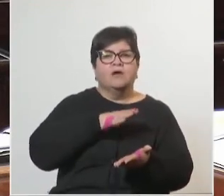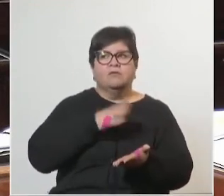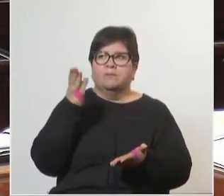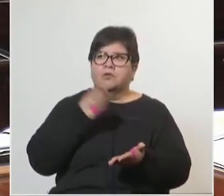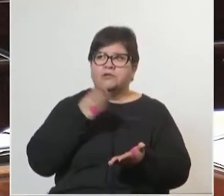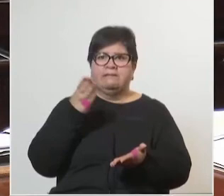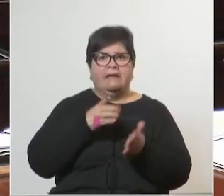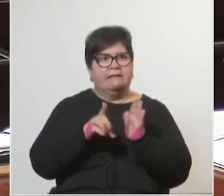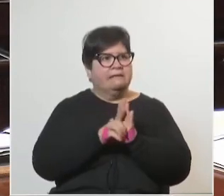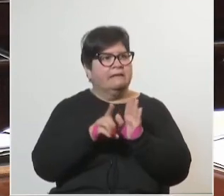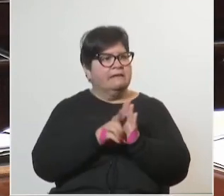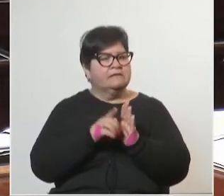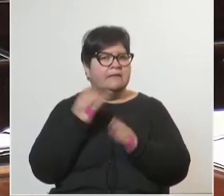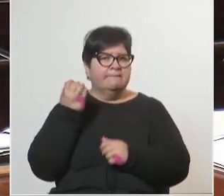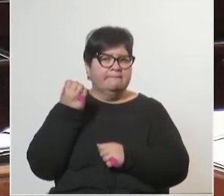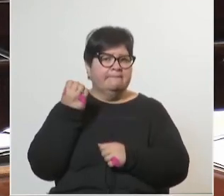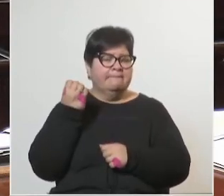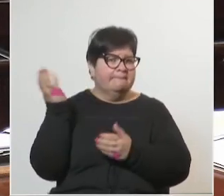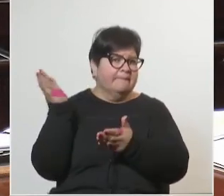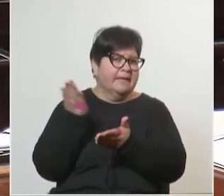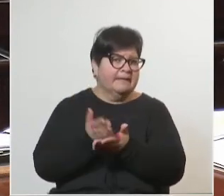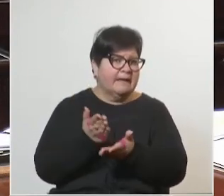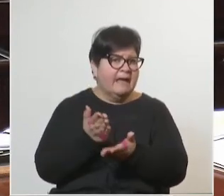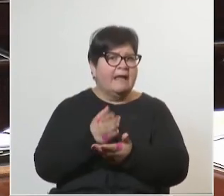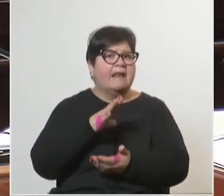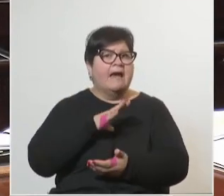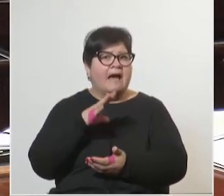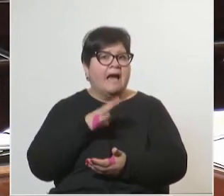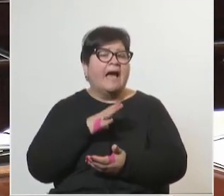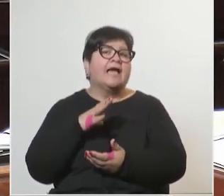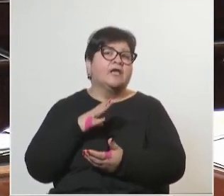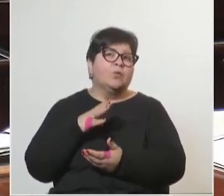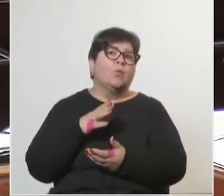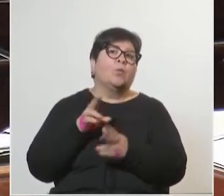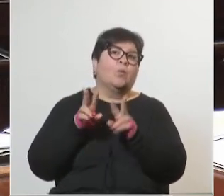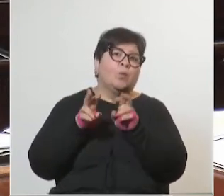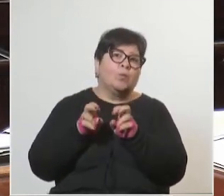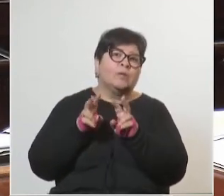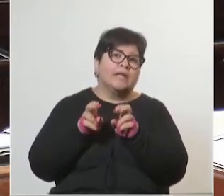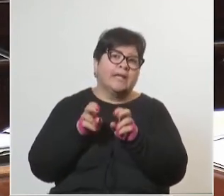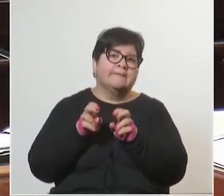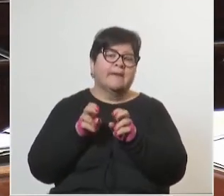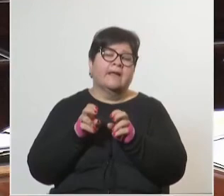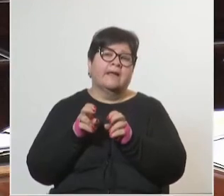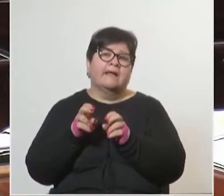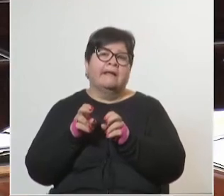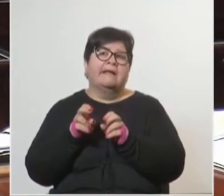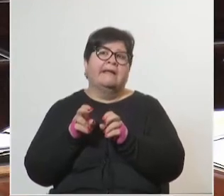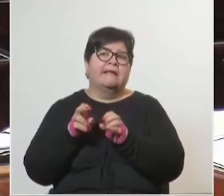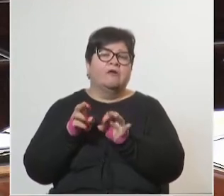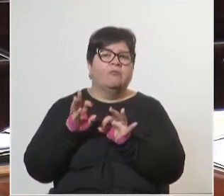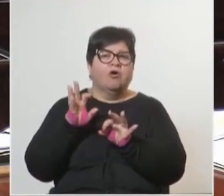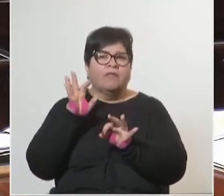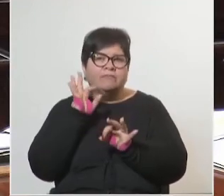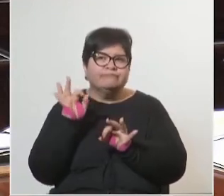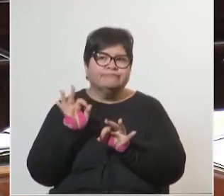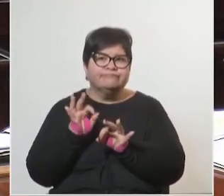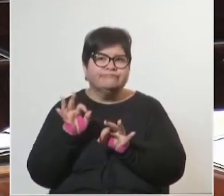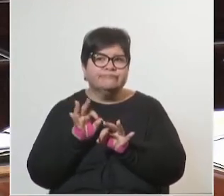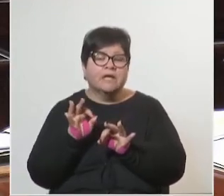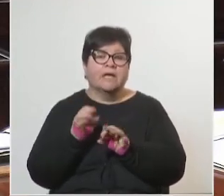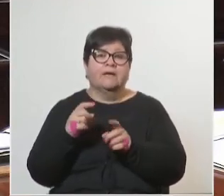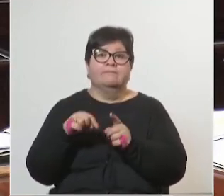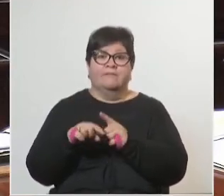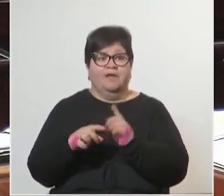leyes penales en Uruguay tienden a un incremento punitivo. Entonces, cuando aparece una que lo disminuye, entendemos que de alguna manera cumple